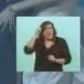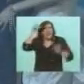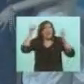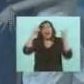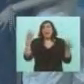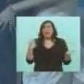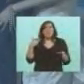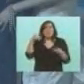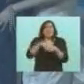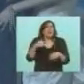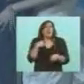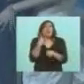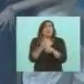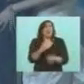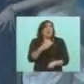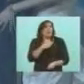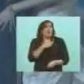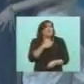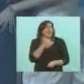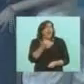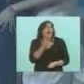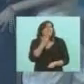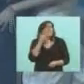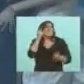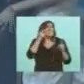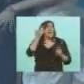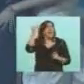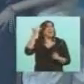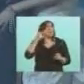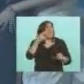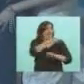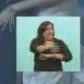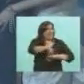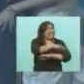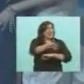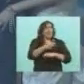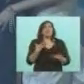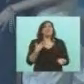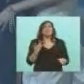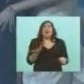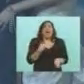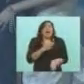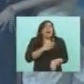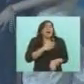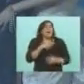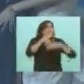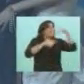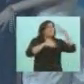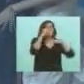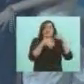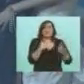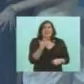No puedo con mi vocación de arquitecta, bueno, ustedes ven el Museo del Bicentenario, bueno, yo no puedo, amo construir,